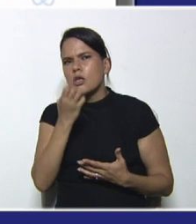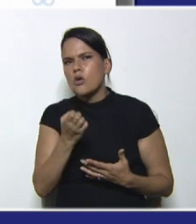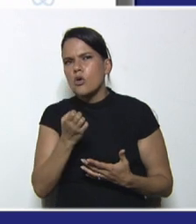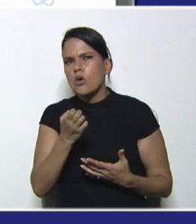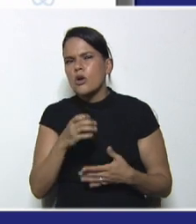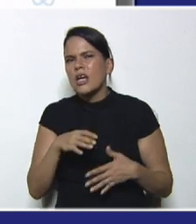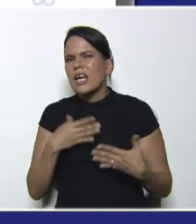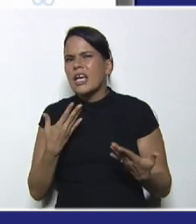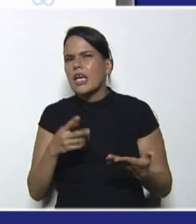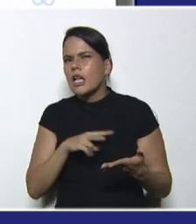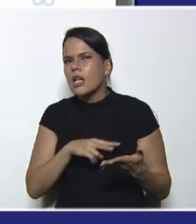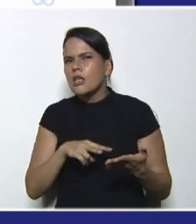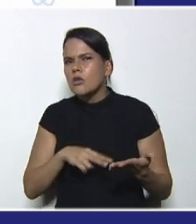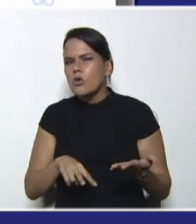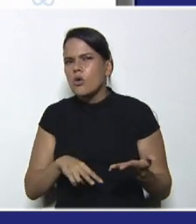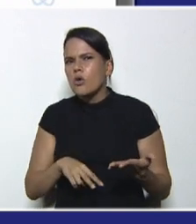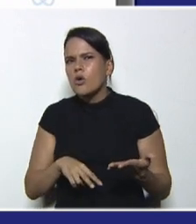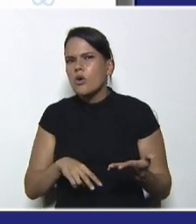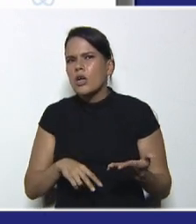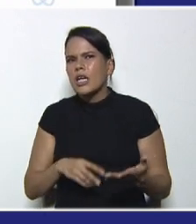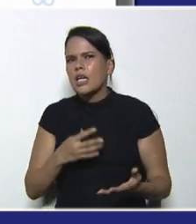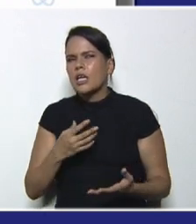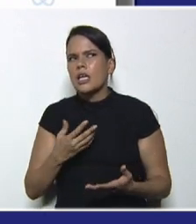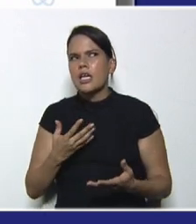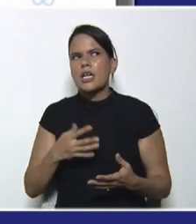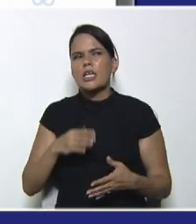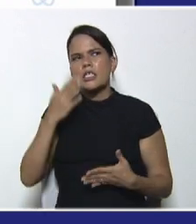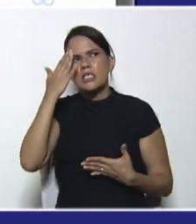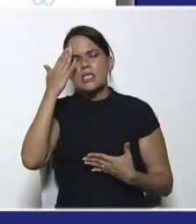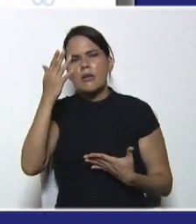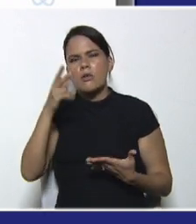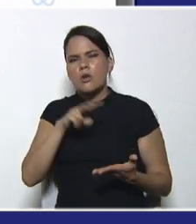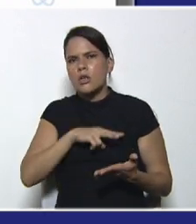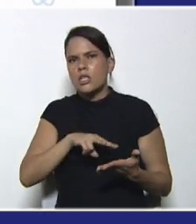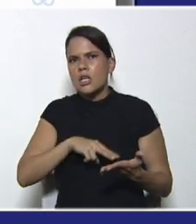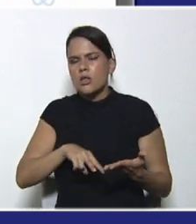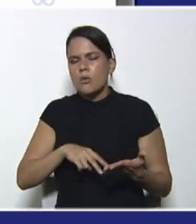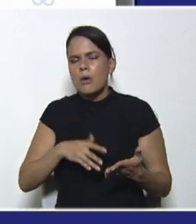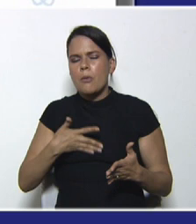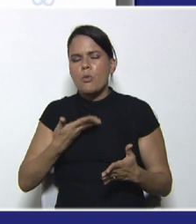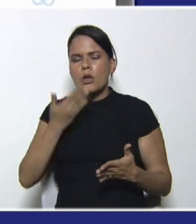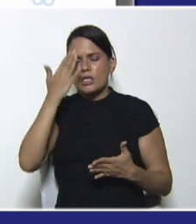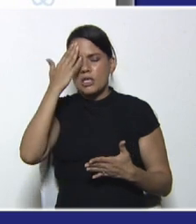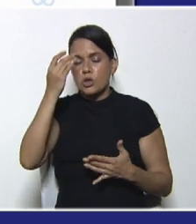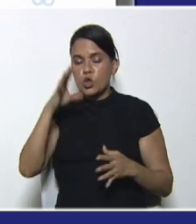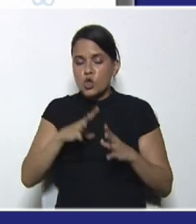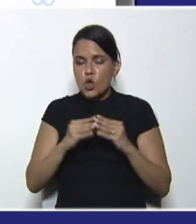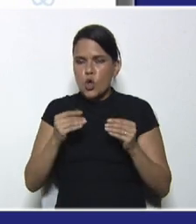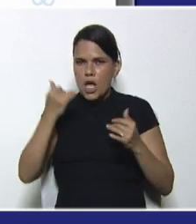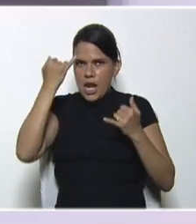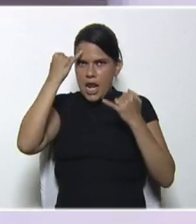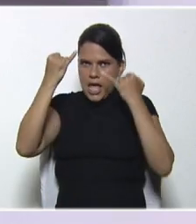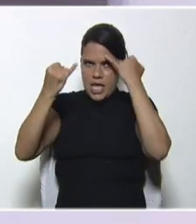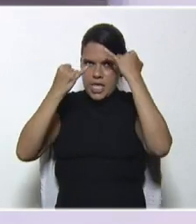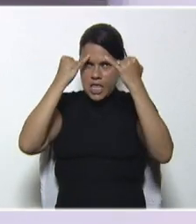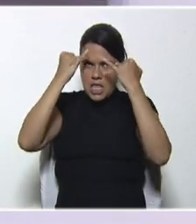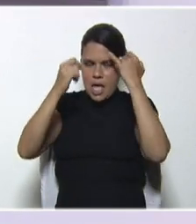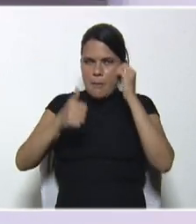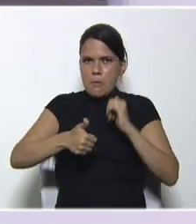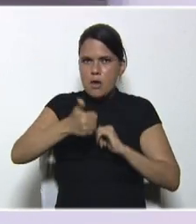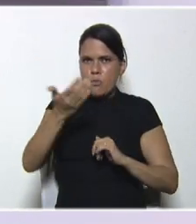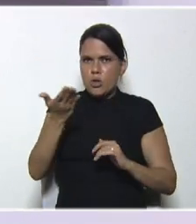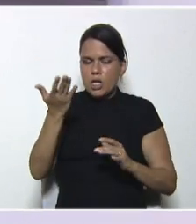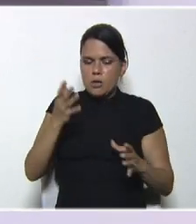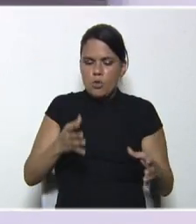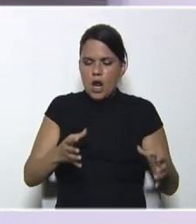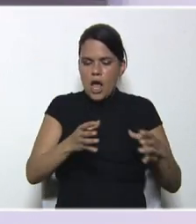lo leído, en qué consiste lo que él está leyendo, para poder sacar todas esas ideas principales y poderlas agrupar en